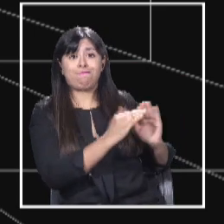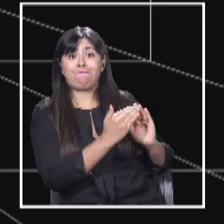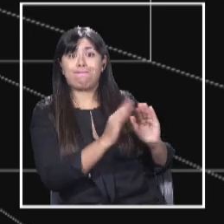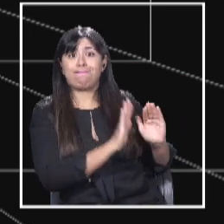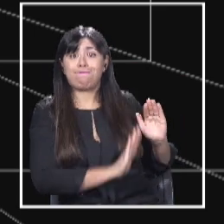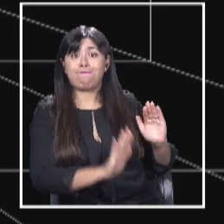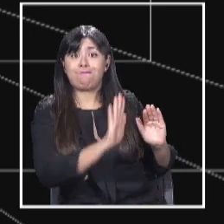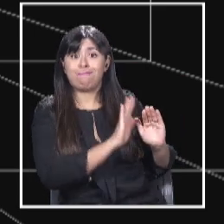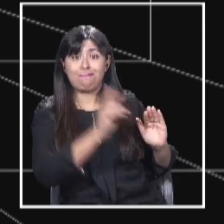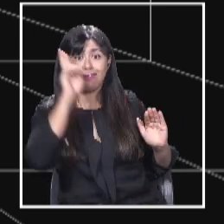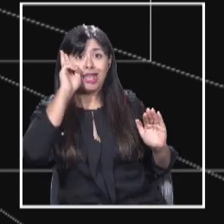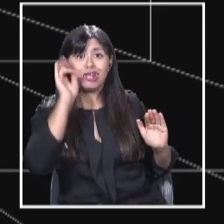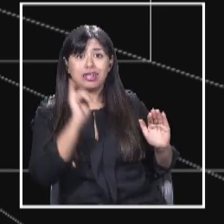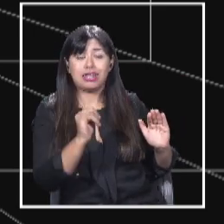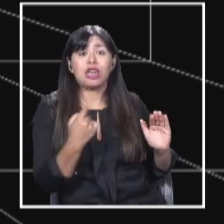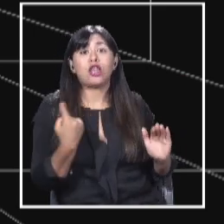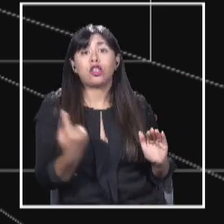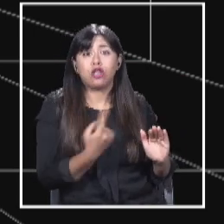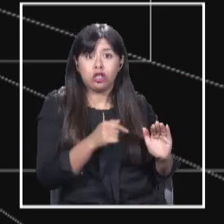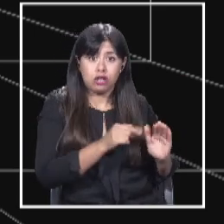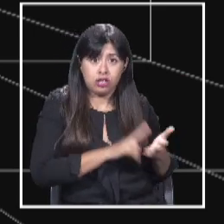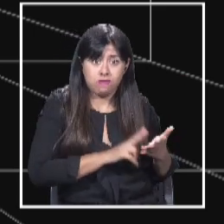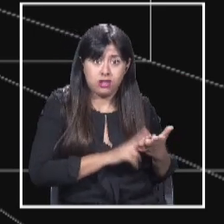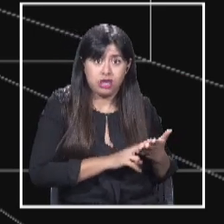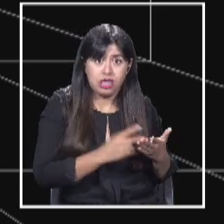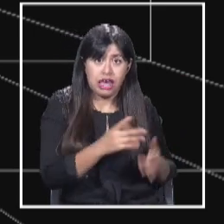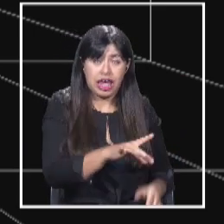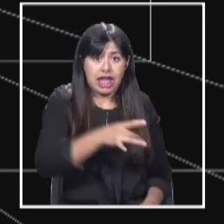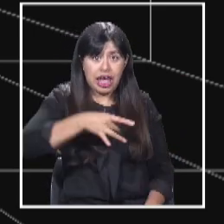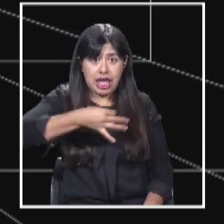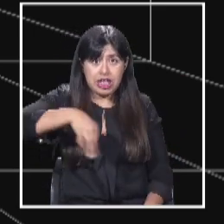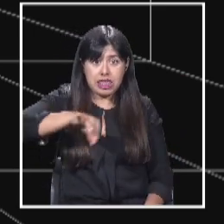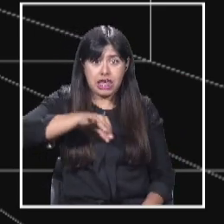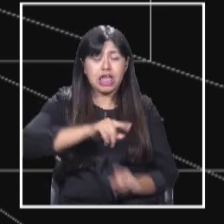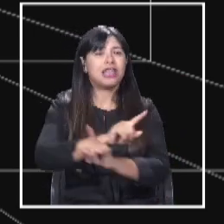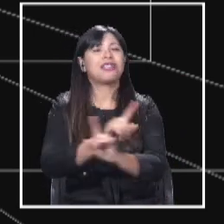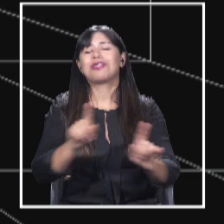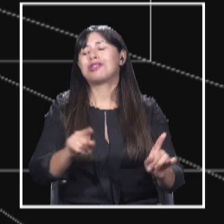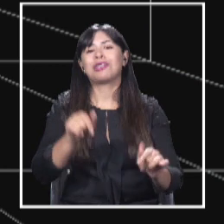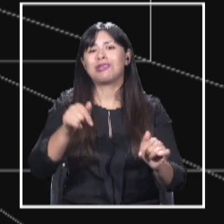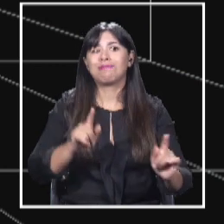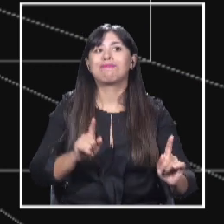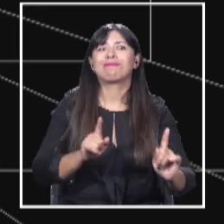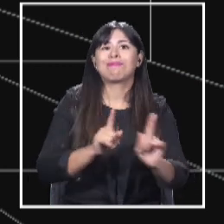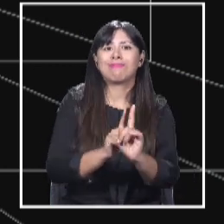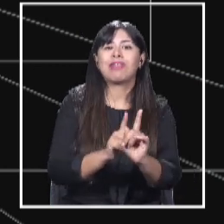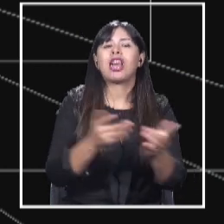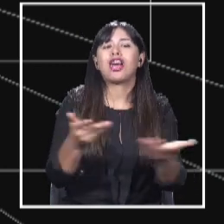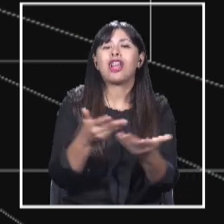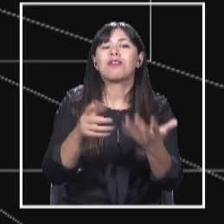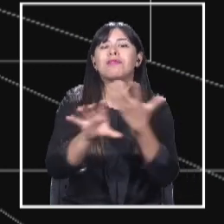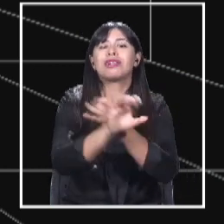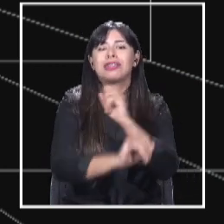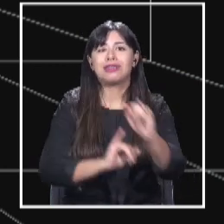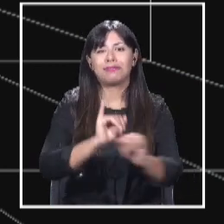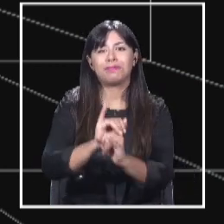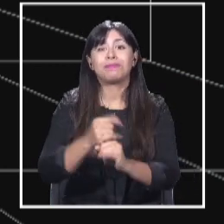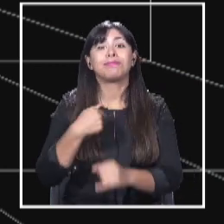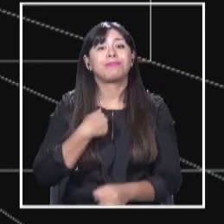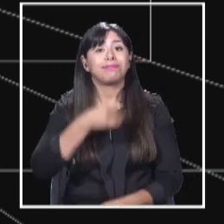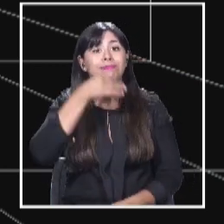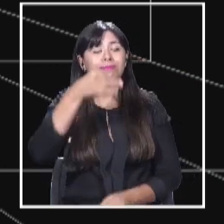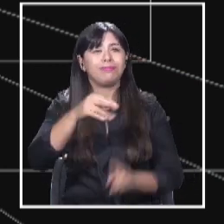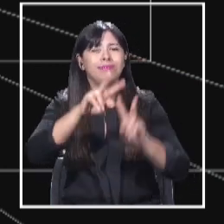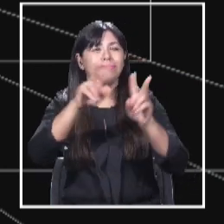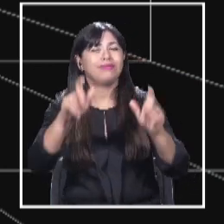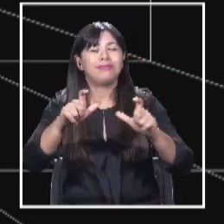no estábamos realmente solos durante todo ese tiempo. Y sí, ahora hablamos del metaverso, pero permitidme que os diga que creo